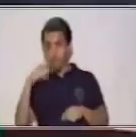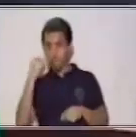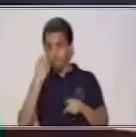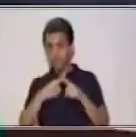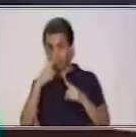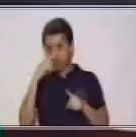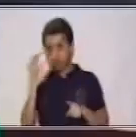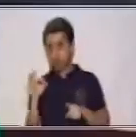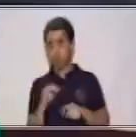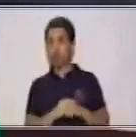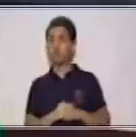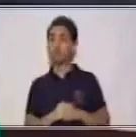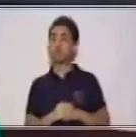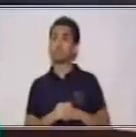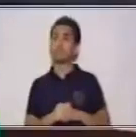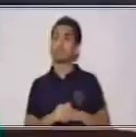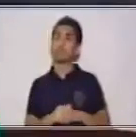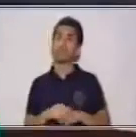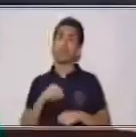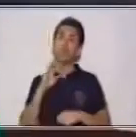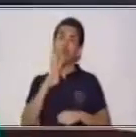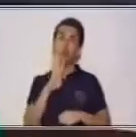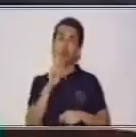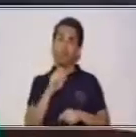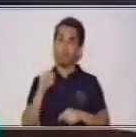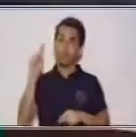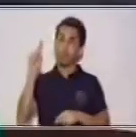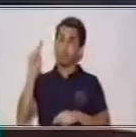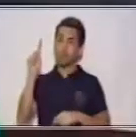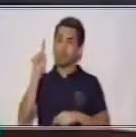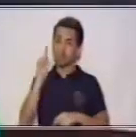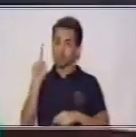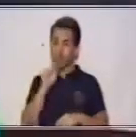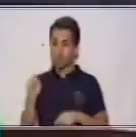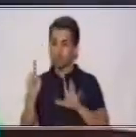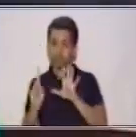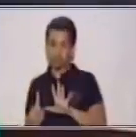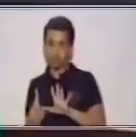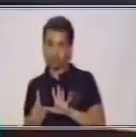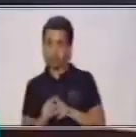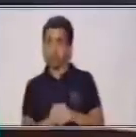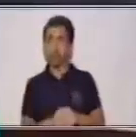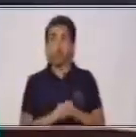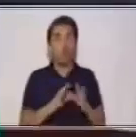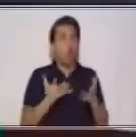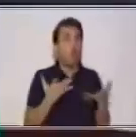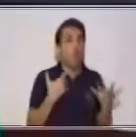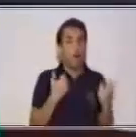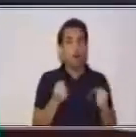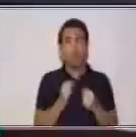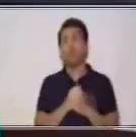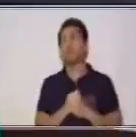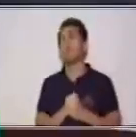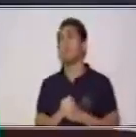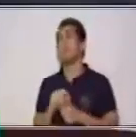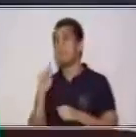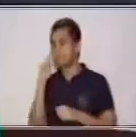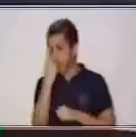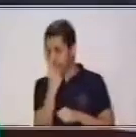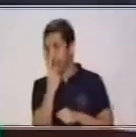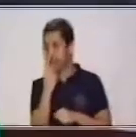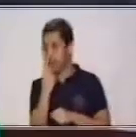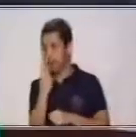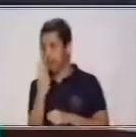entero por un número mixto, que es 4, 1 sexto. ¿Cómo hacemos esta multiplicación?